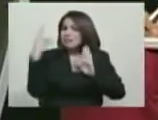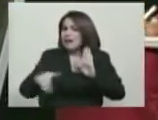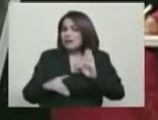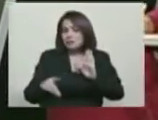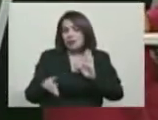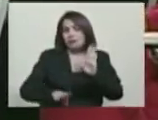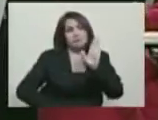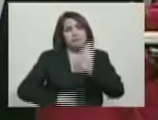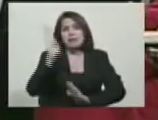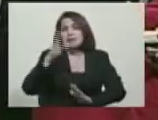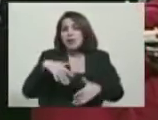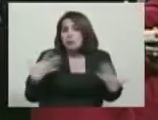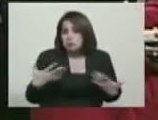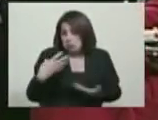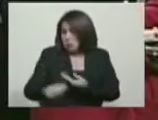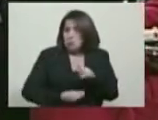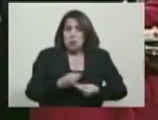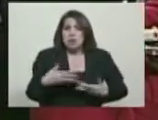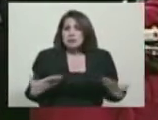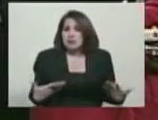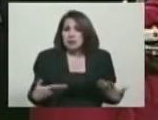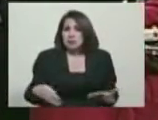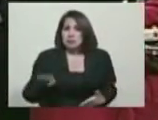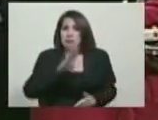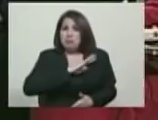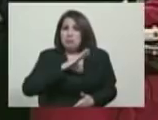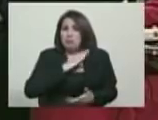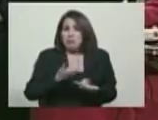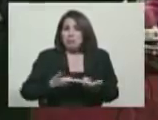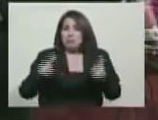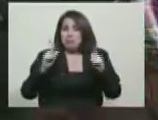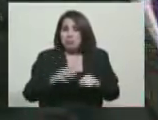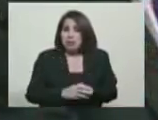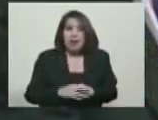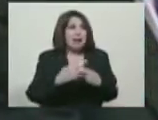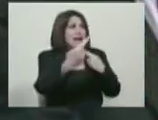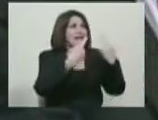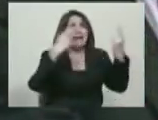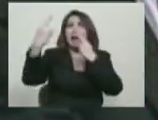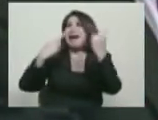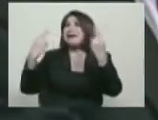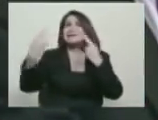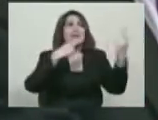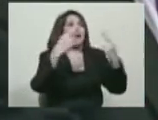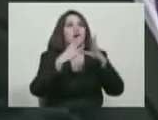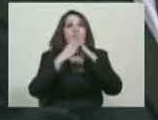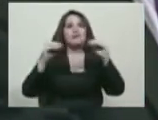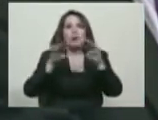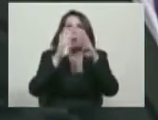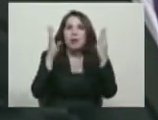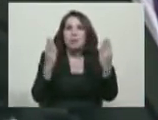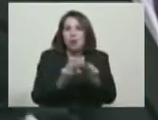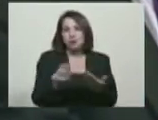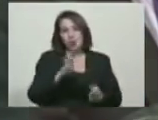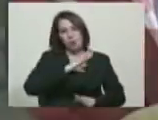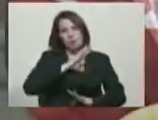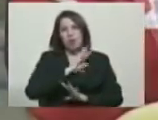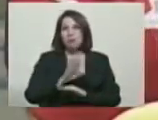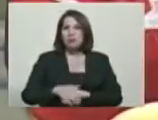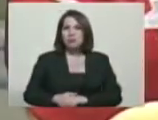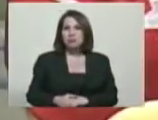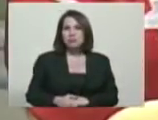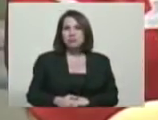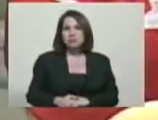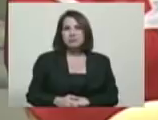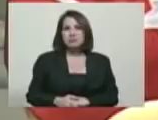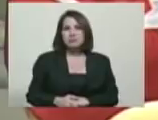ejercer. Y vamos a seguir desarrollando nuestras relaciones con el mundo entero. Afortunadamente hay un mundo multipolar que